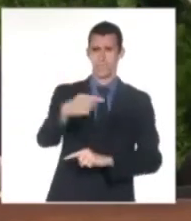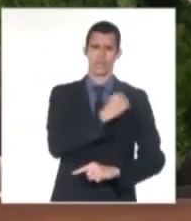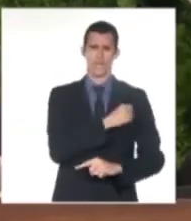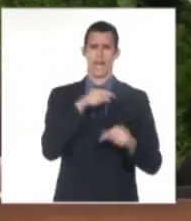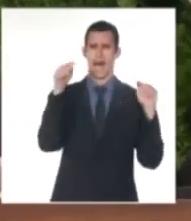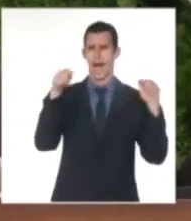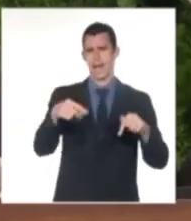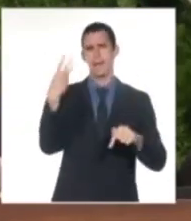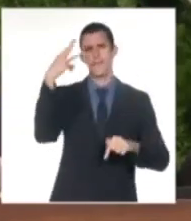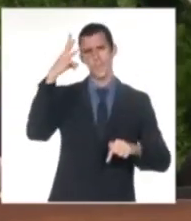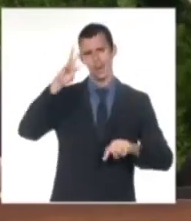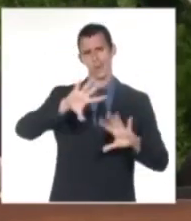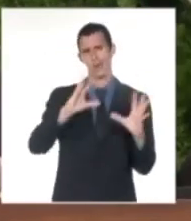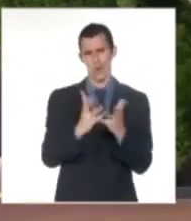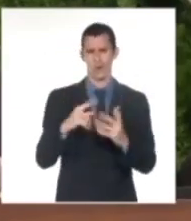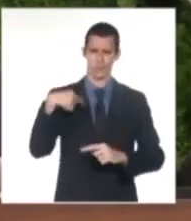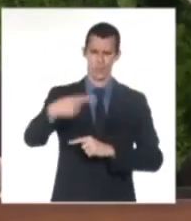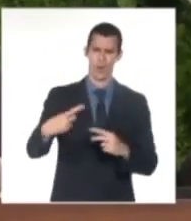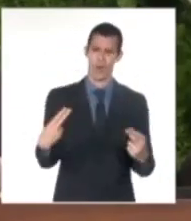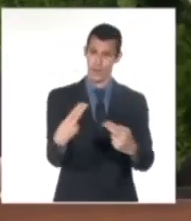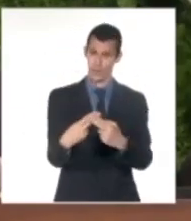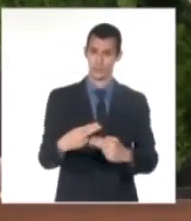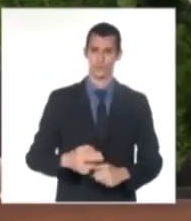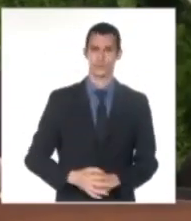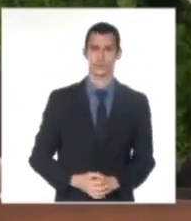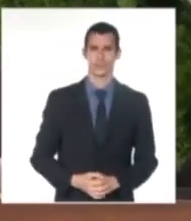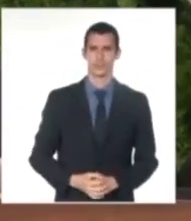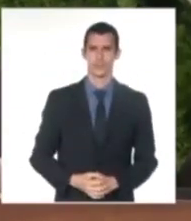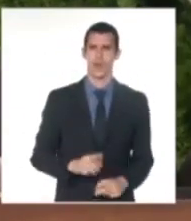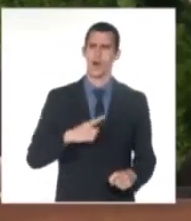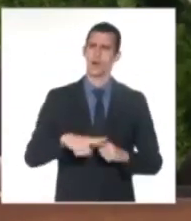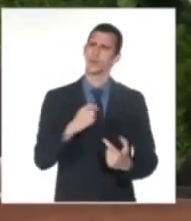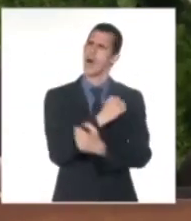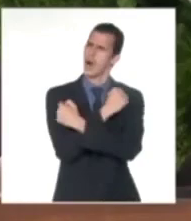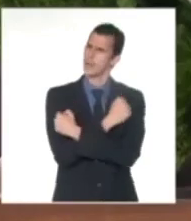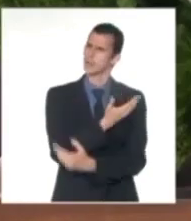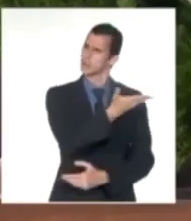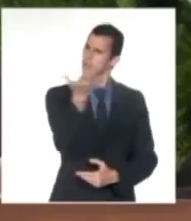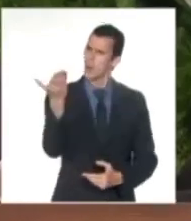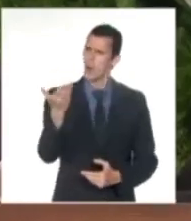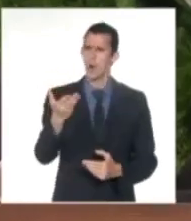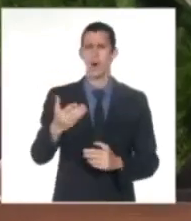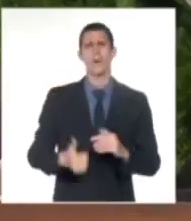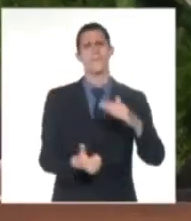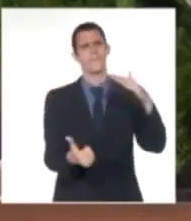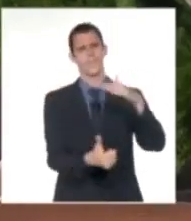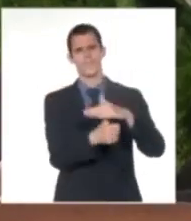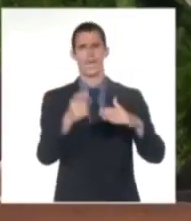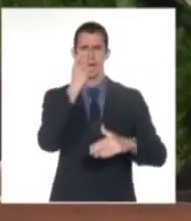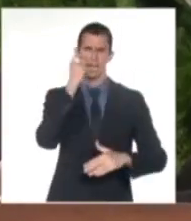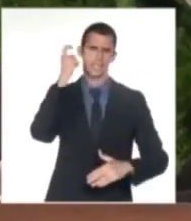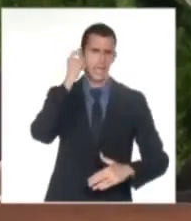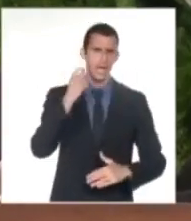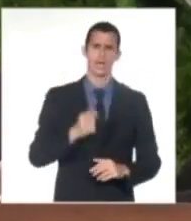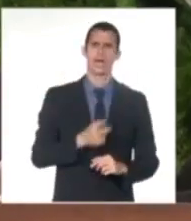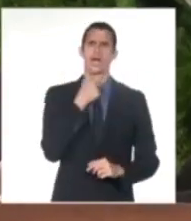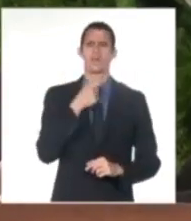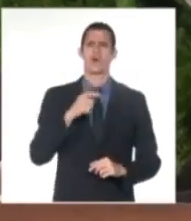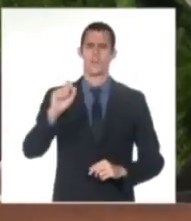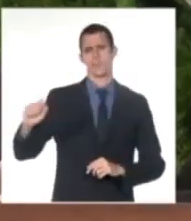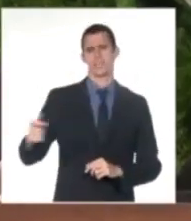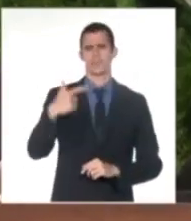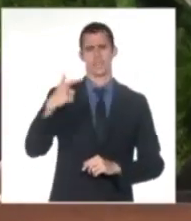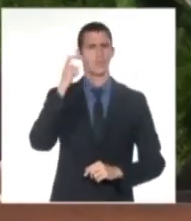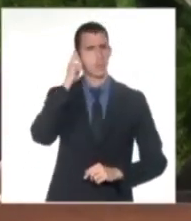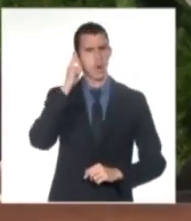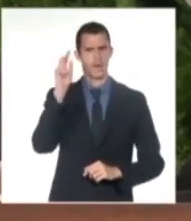México. Un abrazo también para las jefas y jefes de Estado y de Gobierno, la vicepresidenta de Venezuela, los